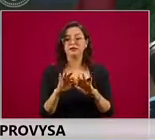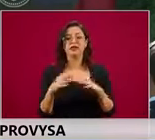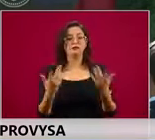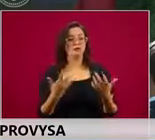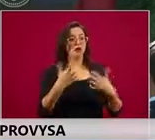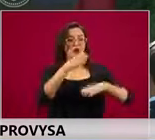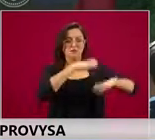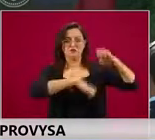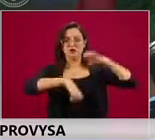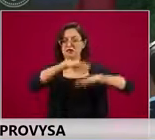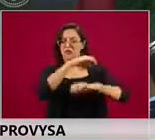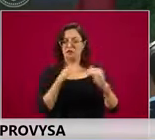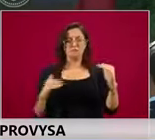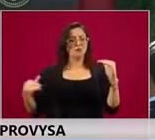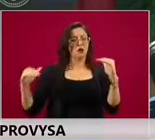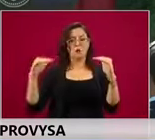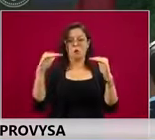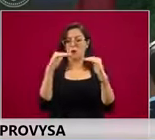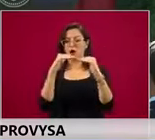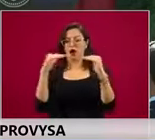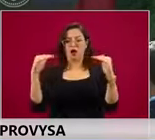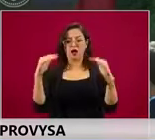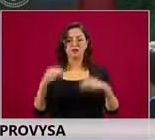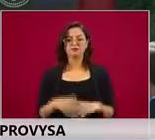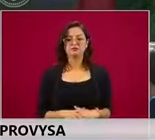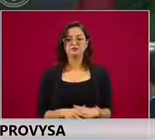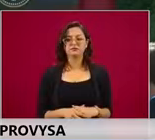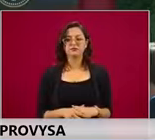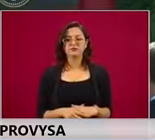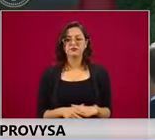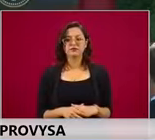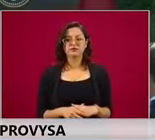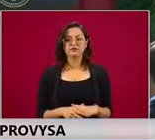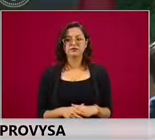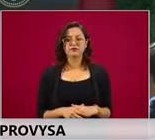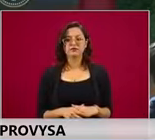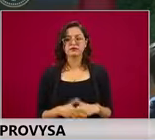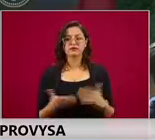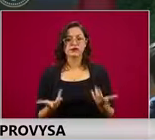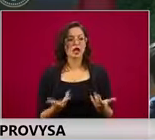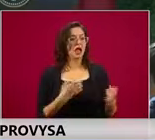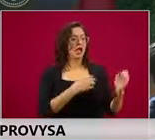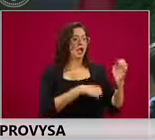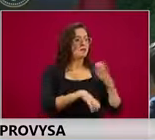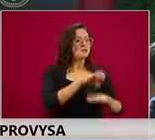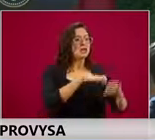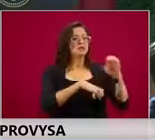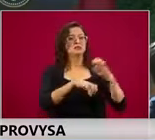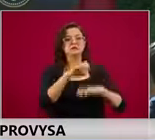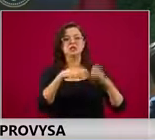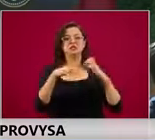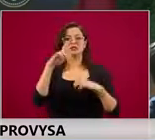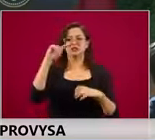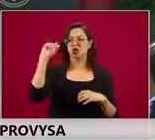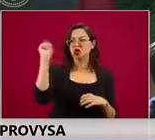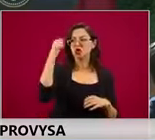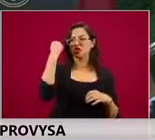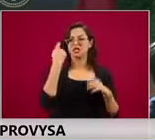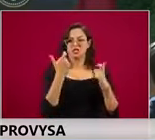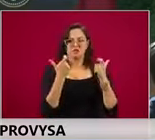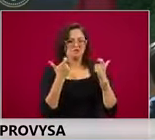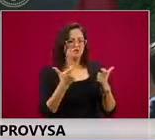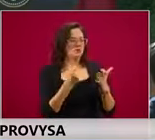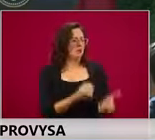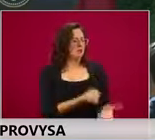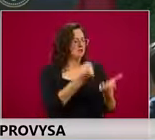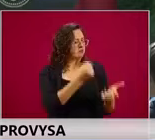país, llevó con dignidad la representación de México. Hay un fuerte movimiento. Pero te digo, a ver, es que cada